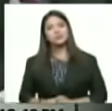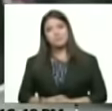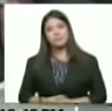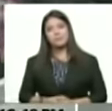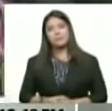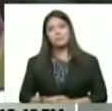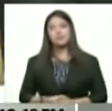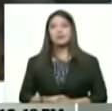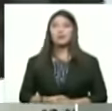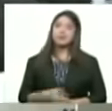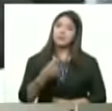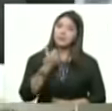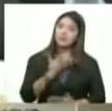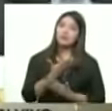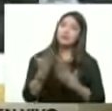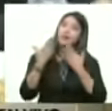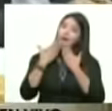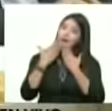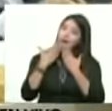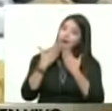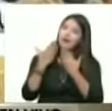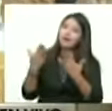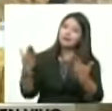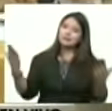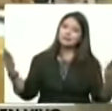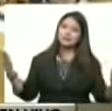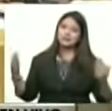quiero darle las gracias a todos